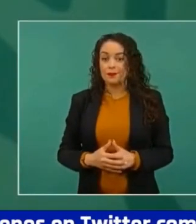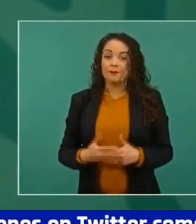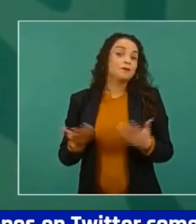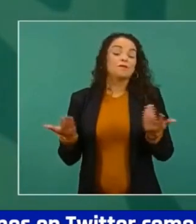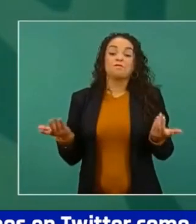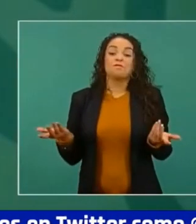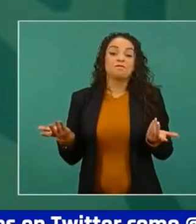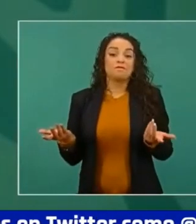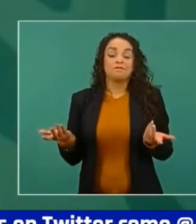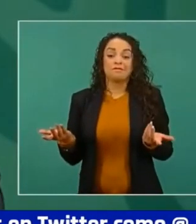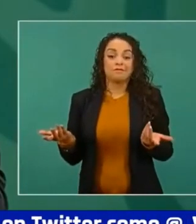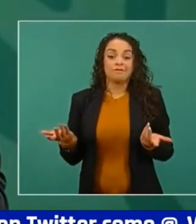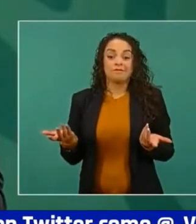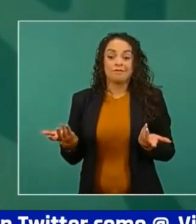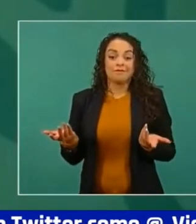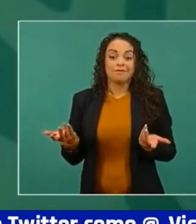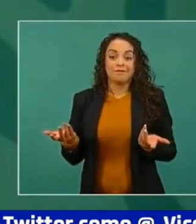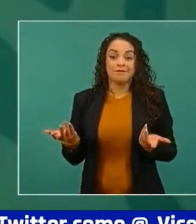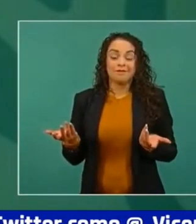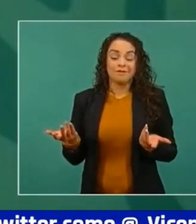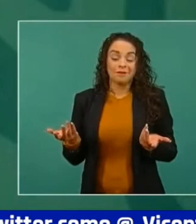vuelan mucho.